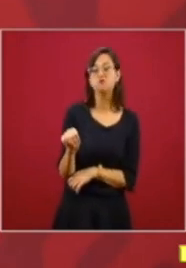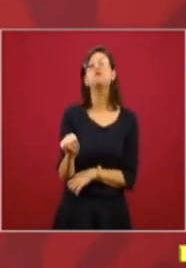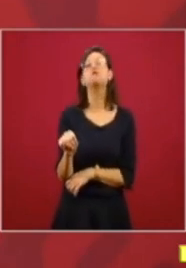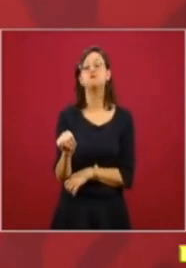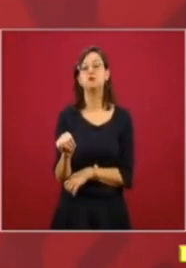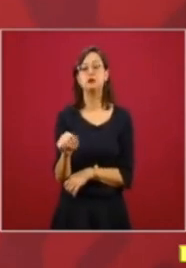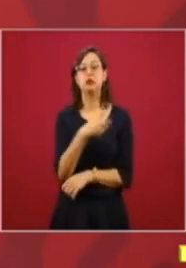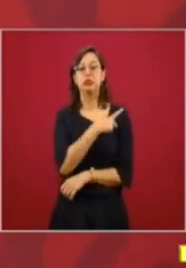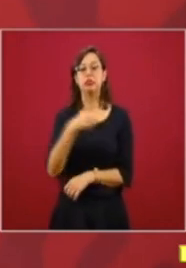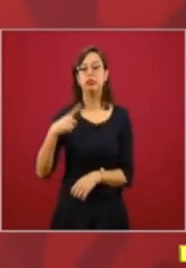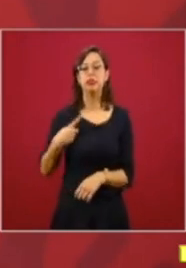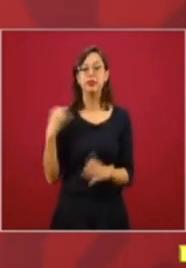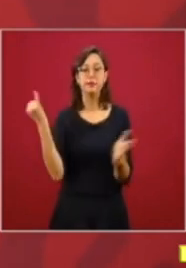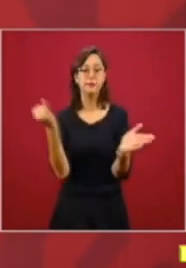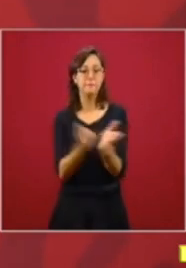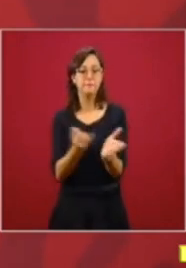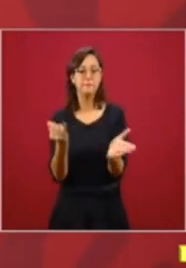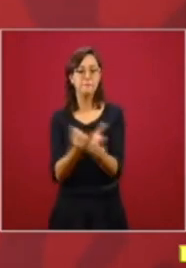pagar un adeudo